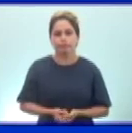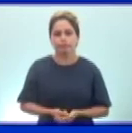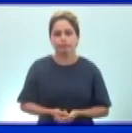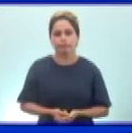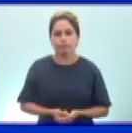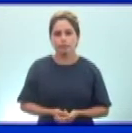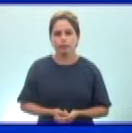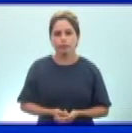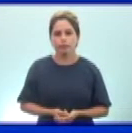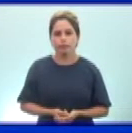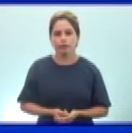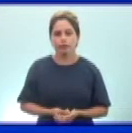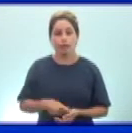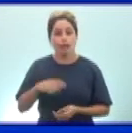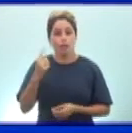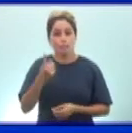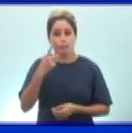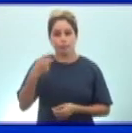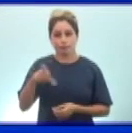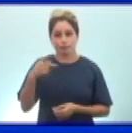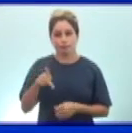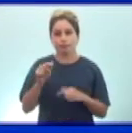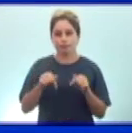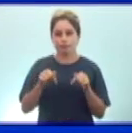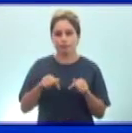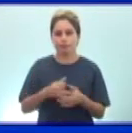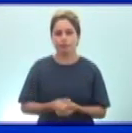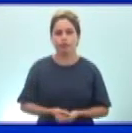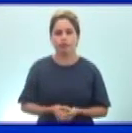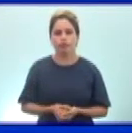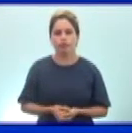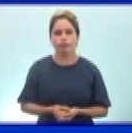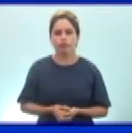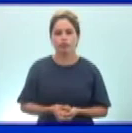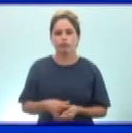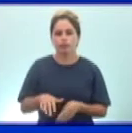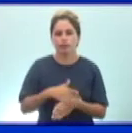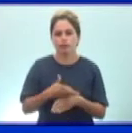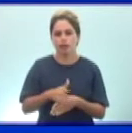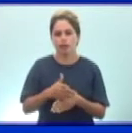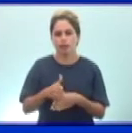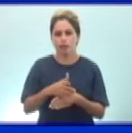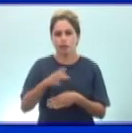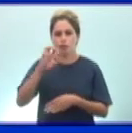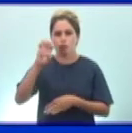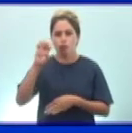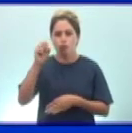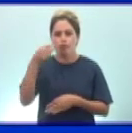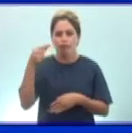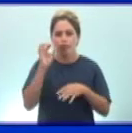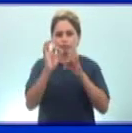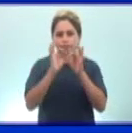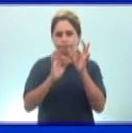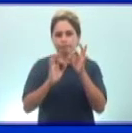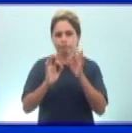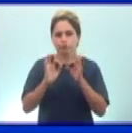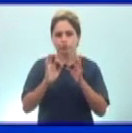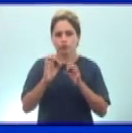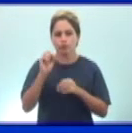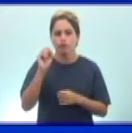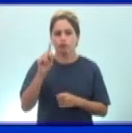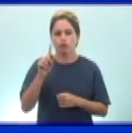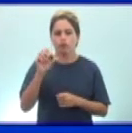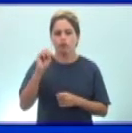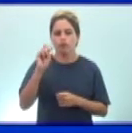Veamos entonces el primer ejercicio que nos proponemos y plantea, dada la distribución electrónica 1s2, 2s2,